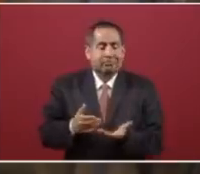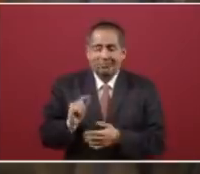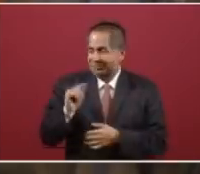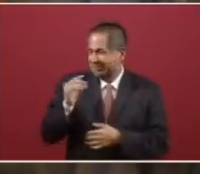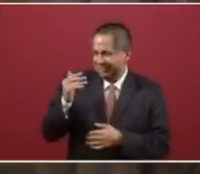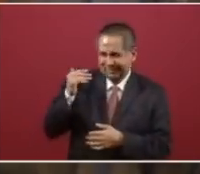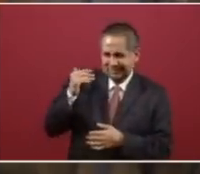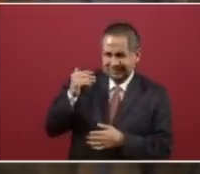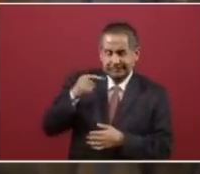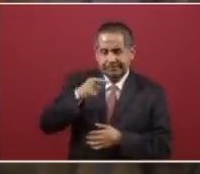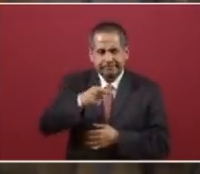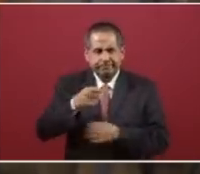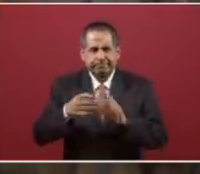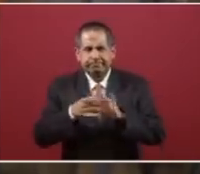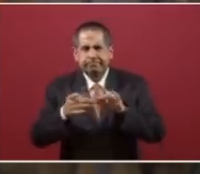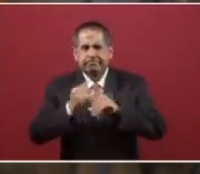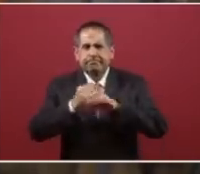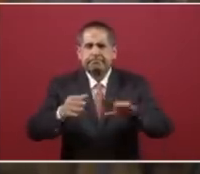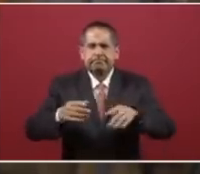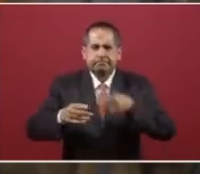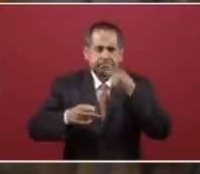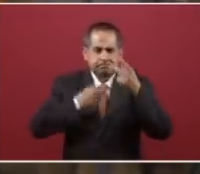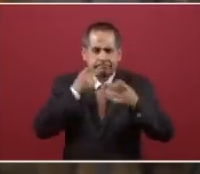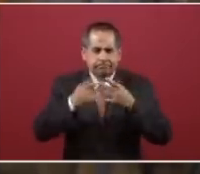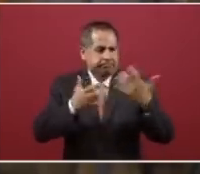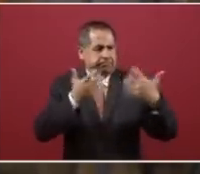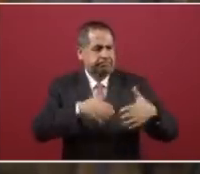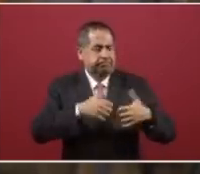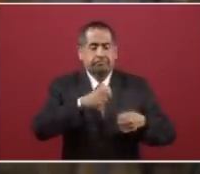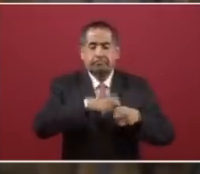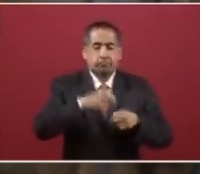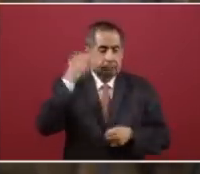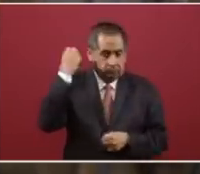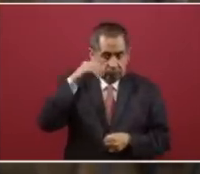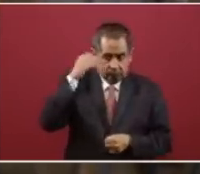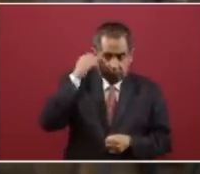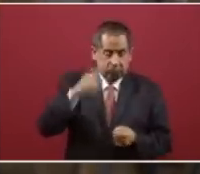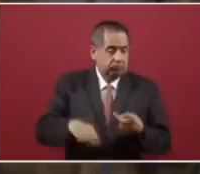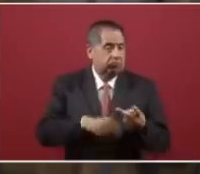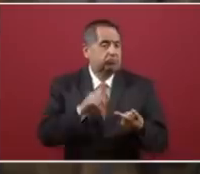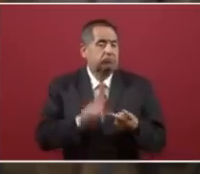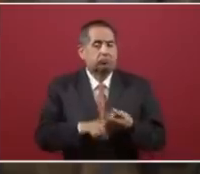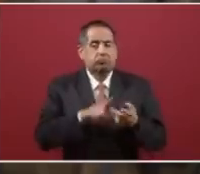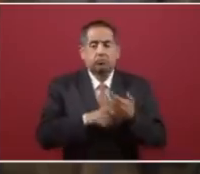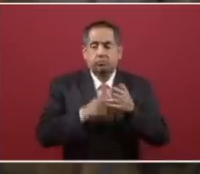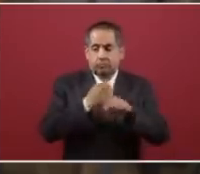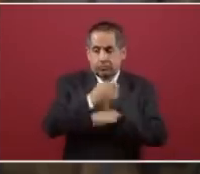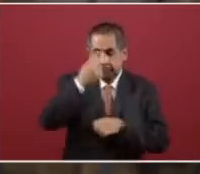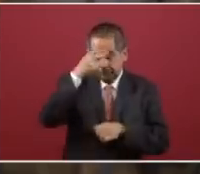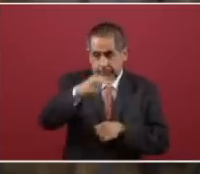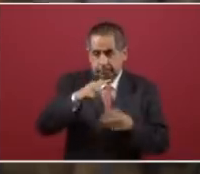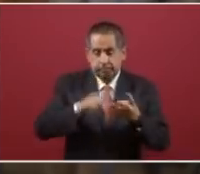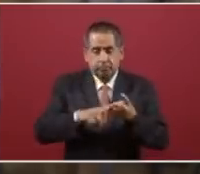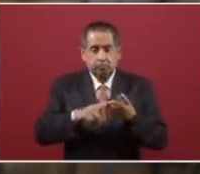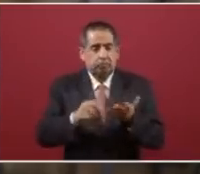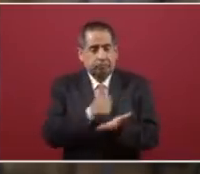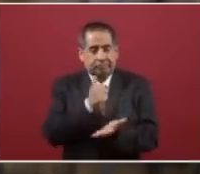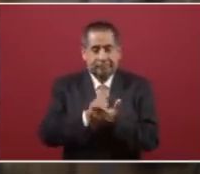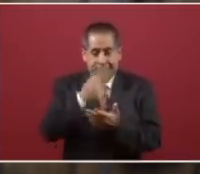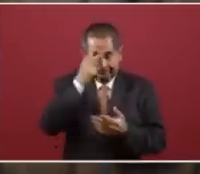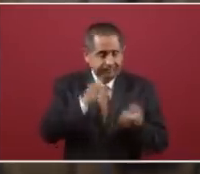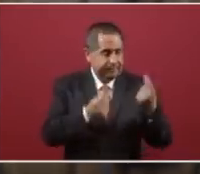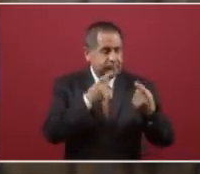horas he estado manejando información de empresarios de oaxaca de empresarios de el estado de mexico y algunos de ciudad de mexico